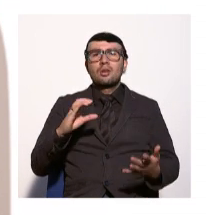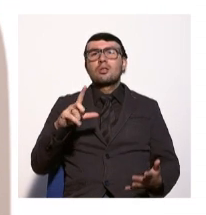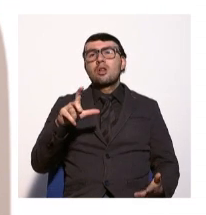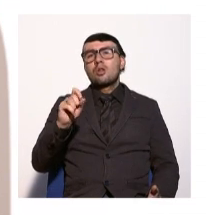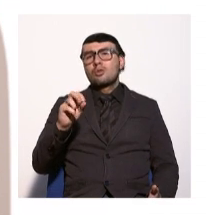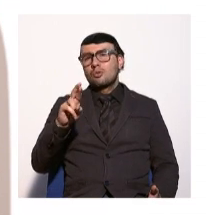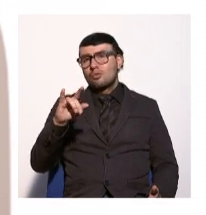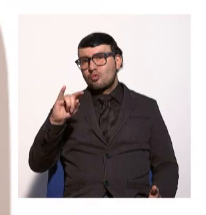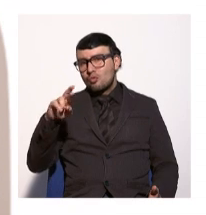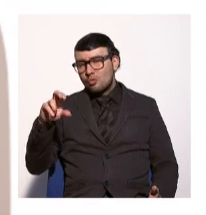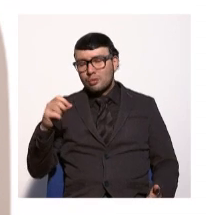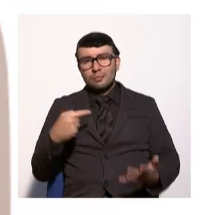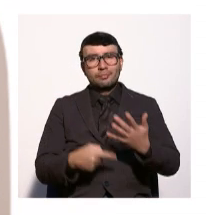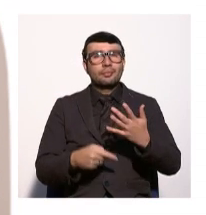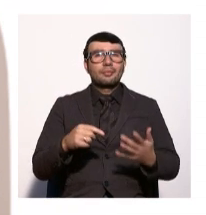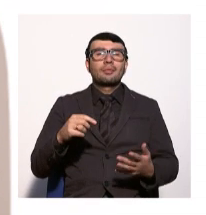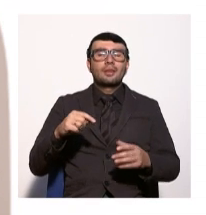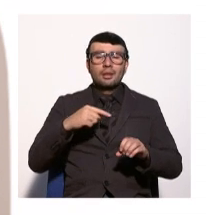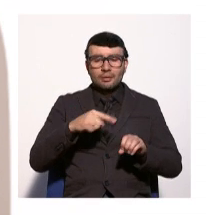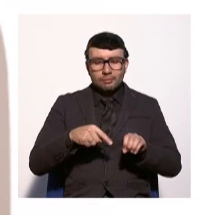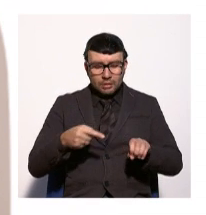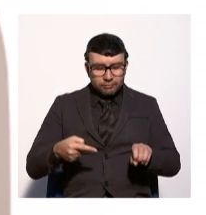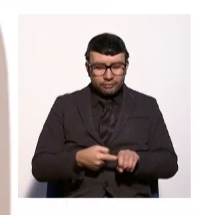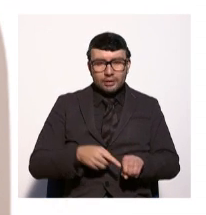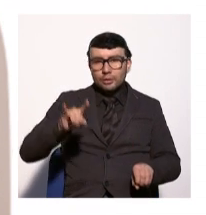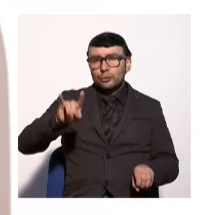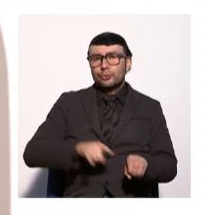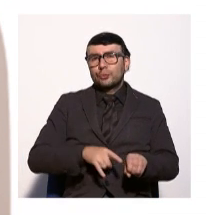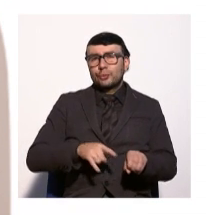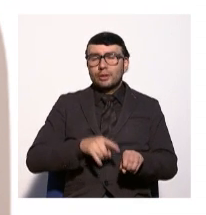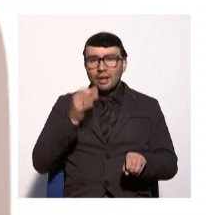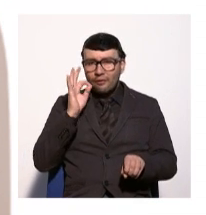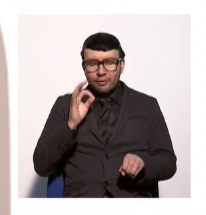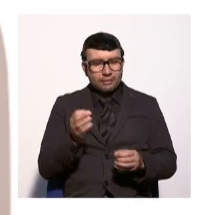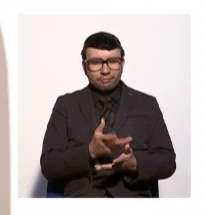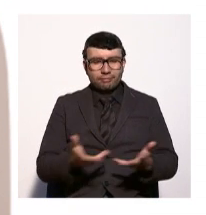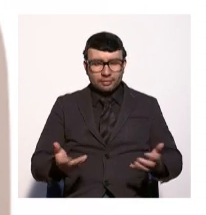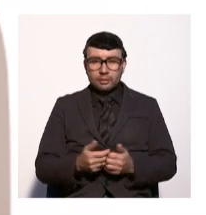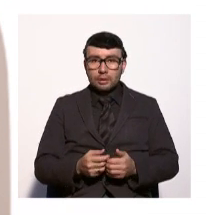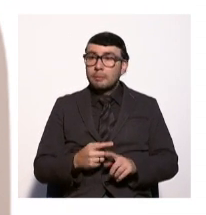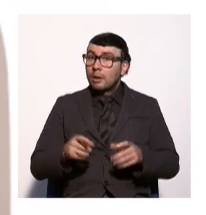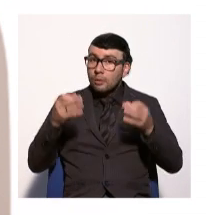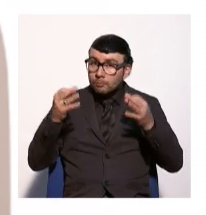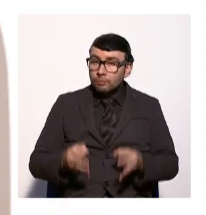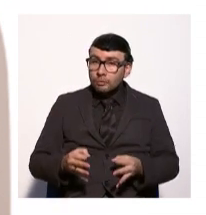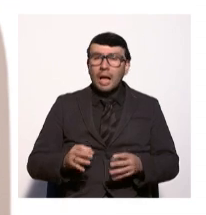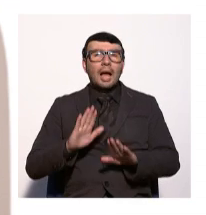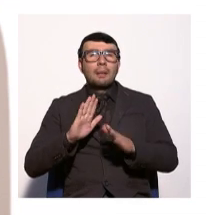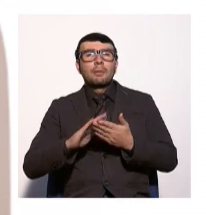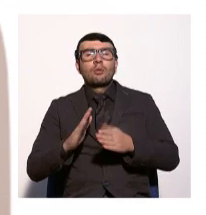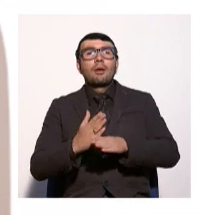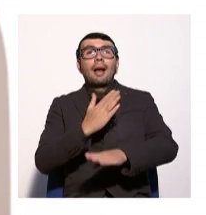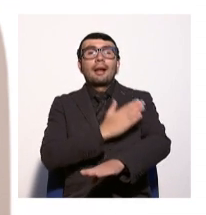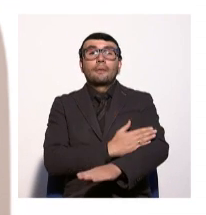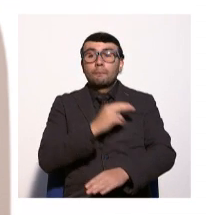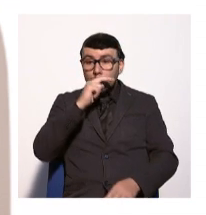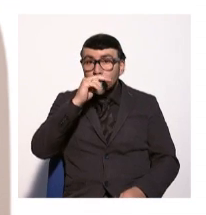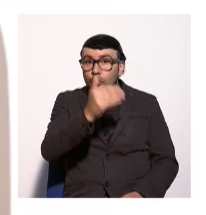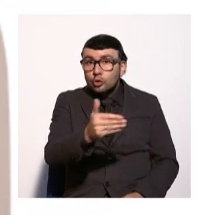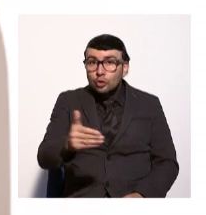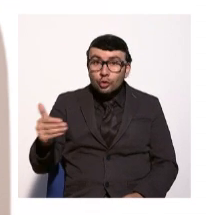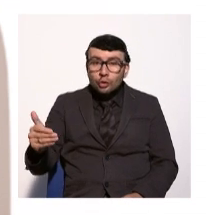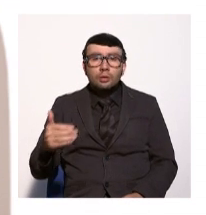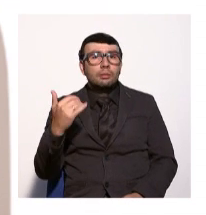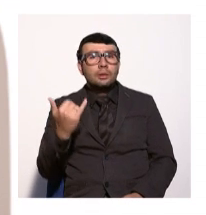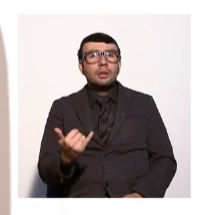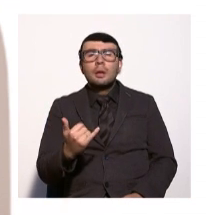cantidad de ayudas terapéuticas pero definitivamente a bueno perdóname antes de todo en los niños esto lo